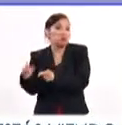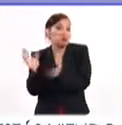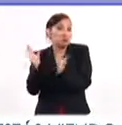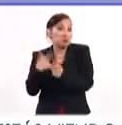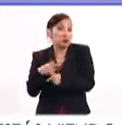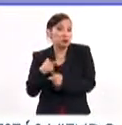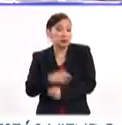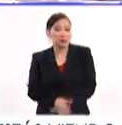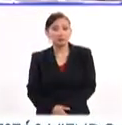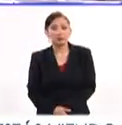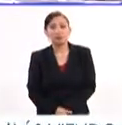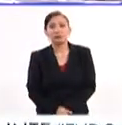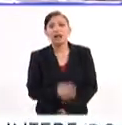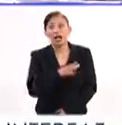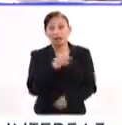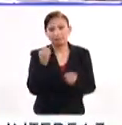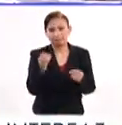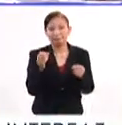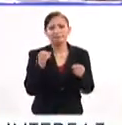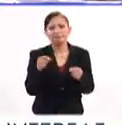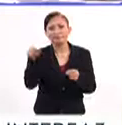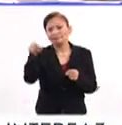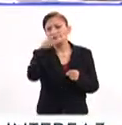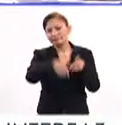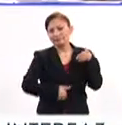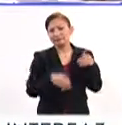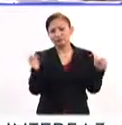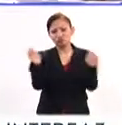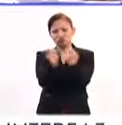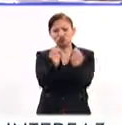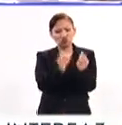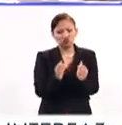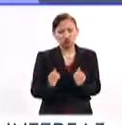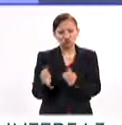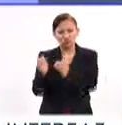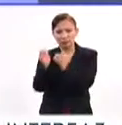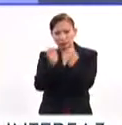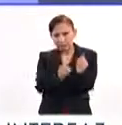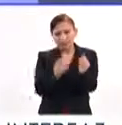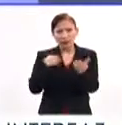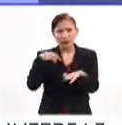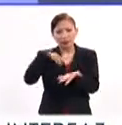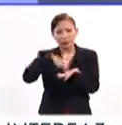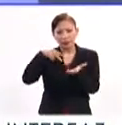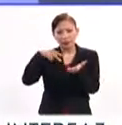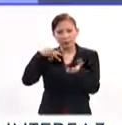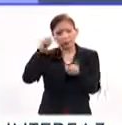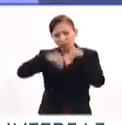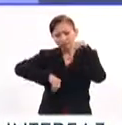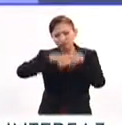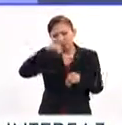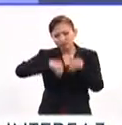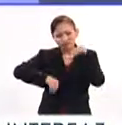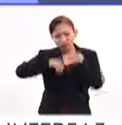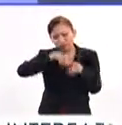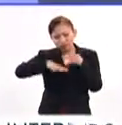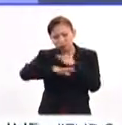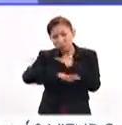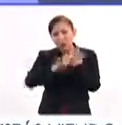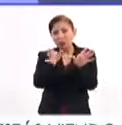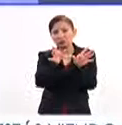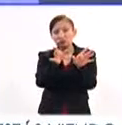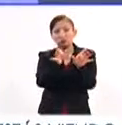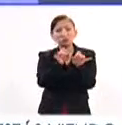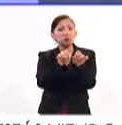los actores, ¿no? Sí, tenemos muchos teatros pequeños de arquitectura, digamos,